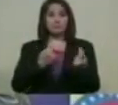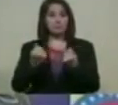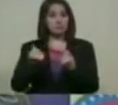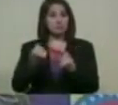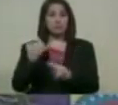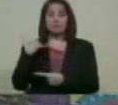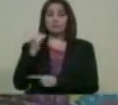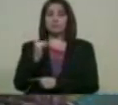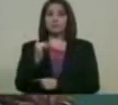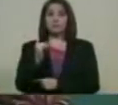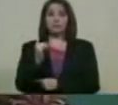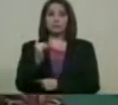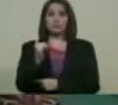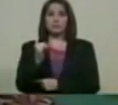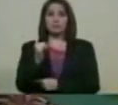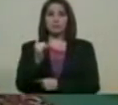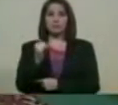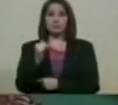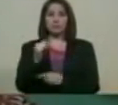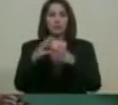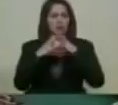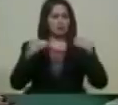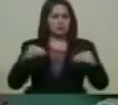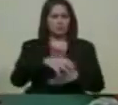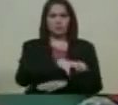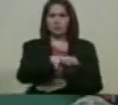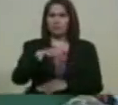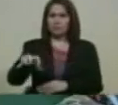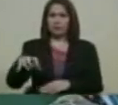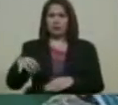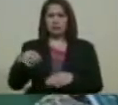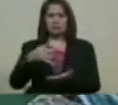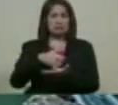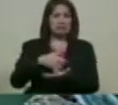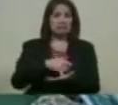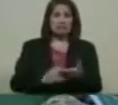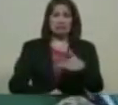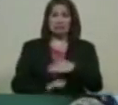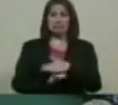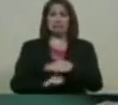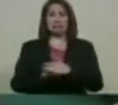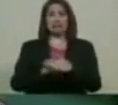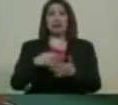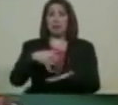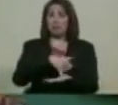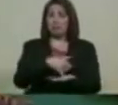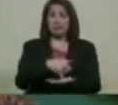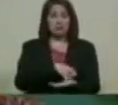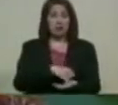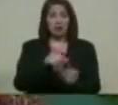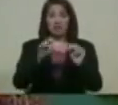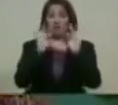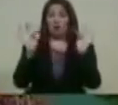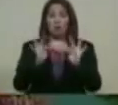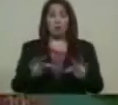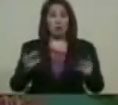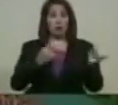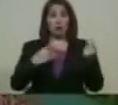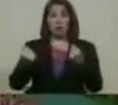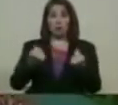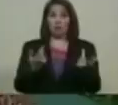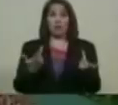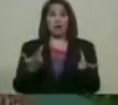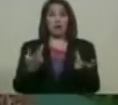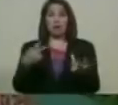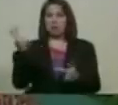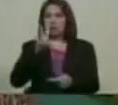instalado, multidimensional, basado en las debilidades del modelo económico y de la economía venezolana. Sus